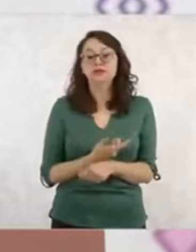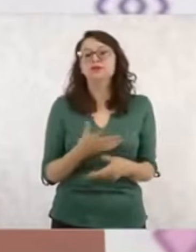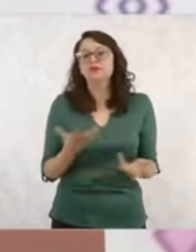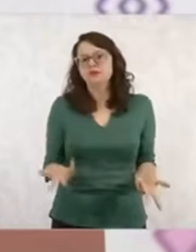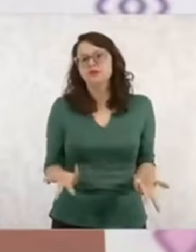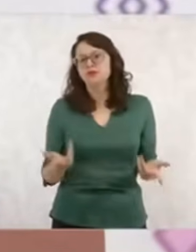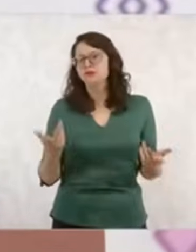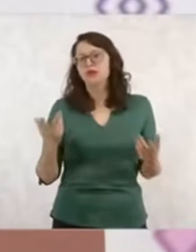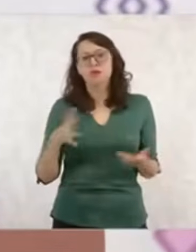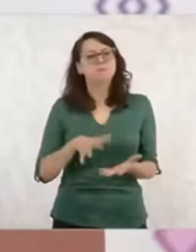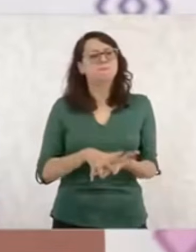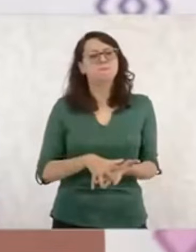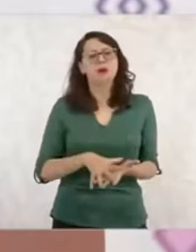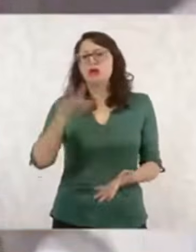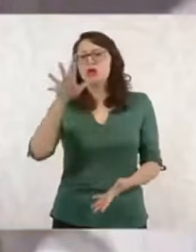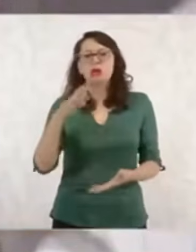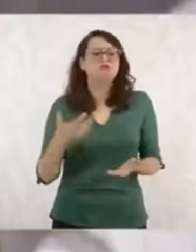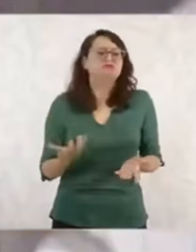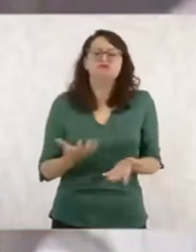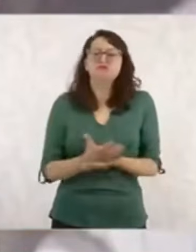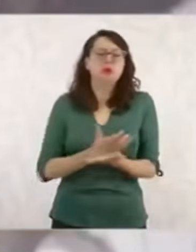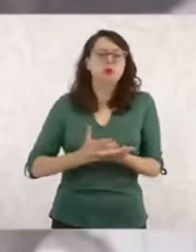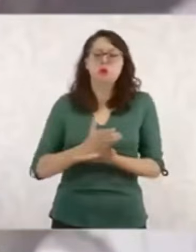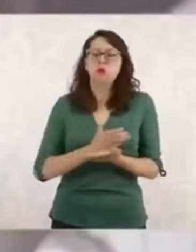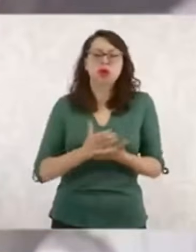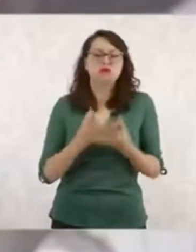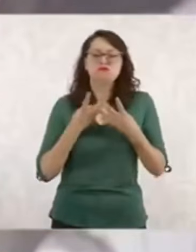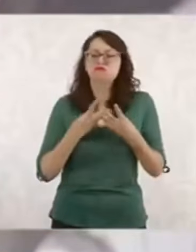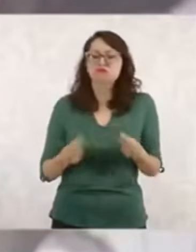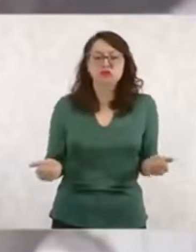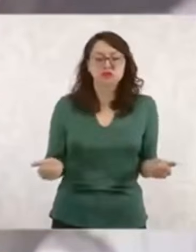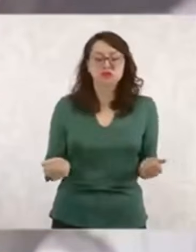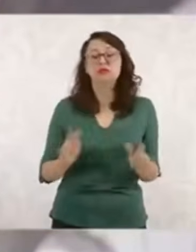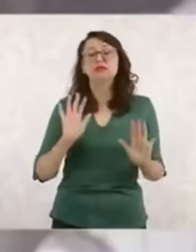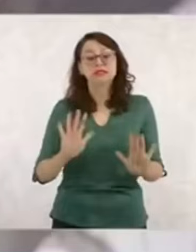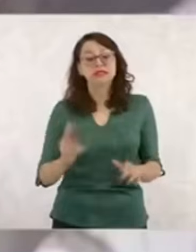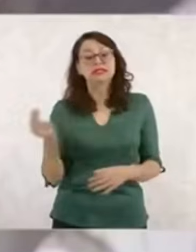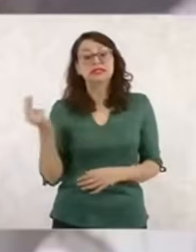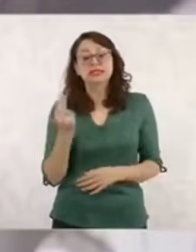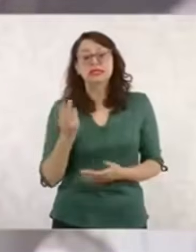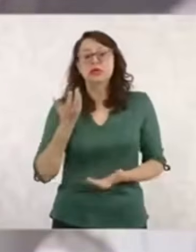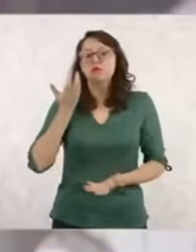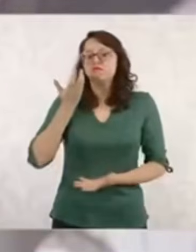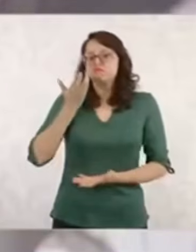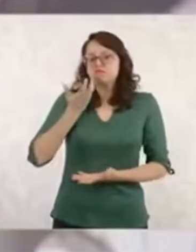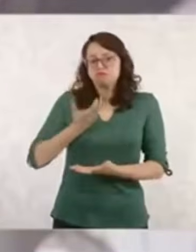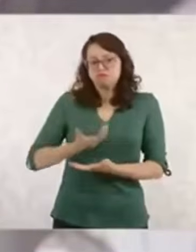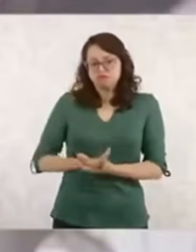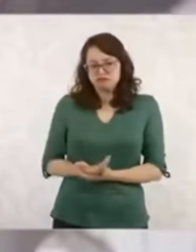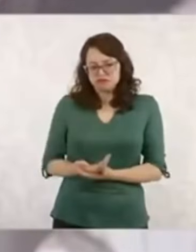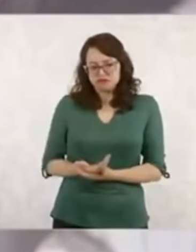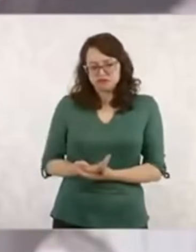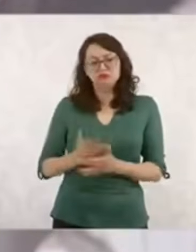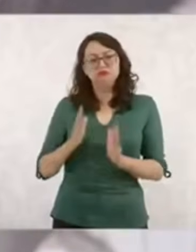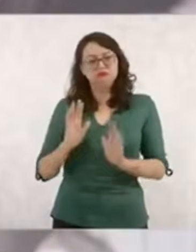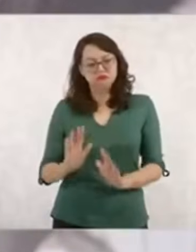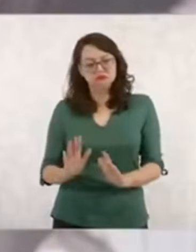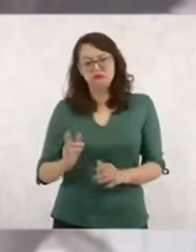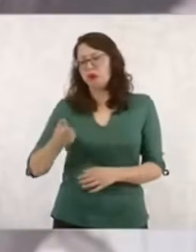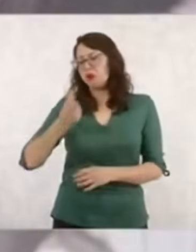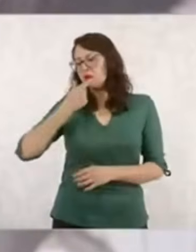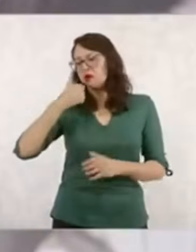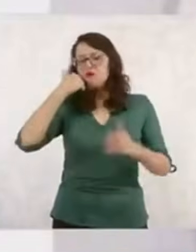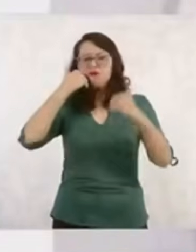tienen sarampión se curan. Entonces no requieren más que tomar algo para controlar sus